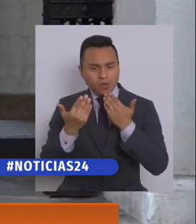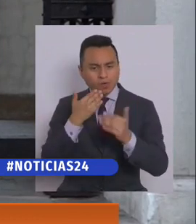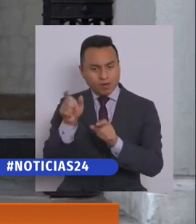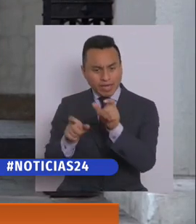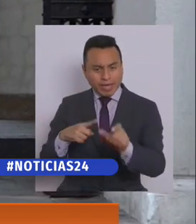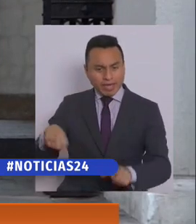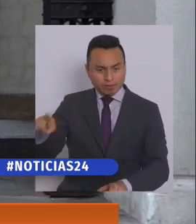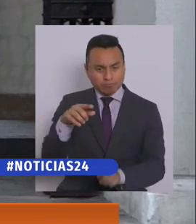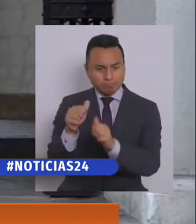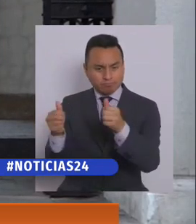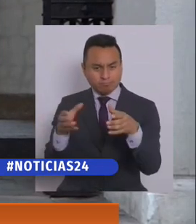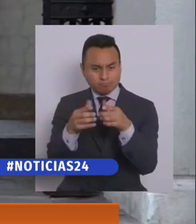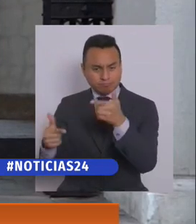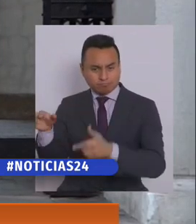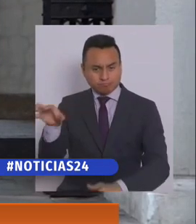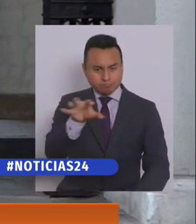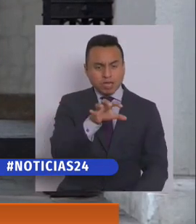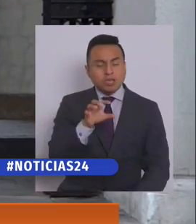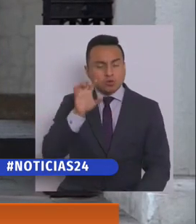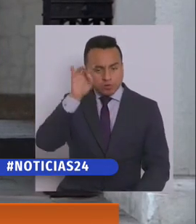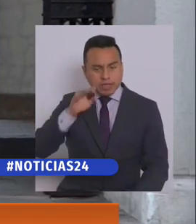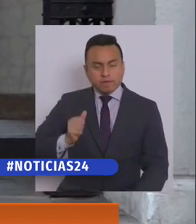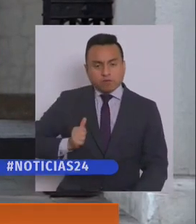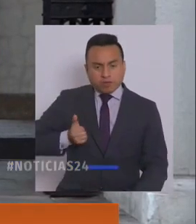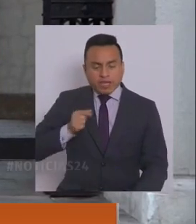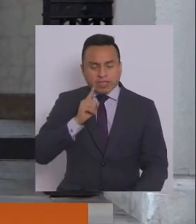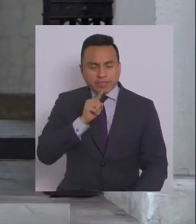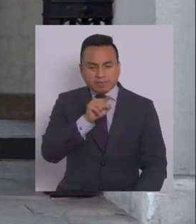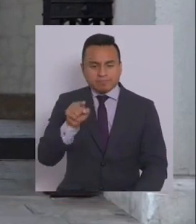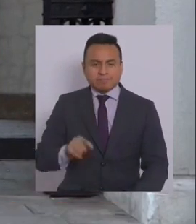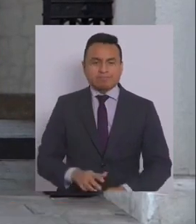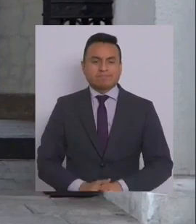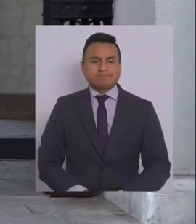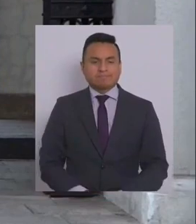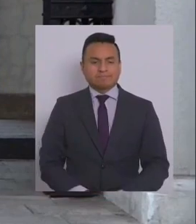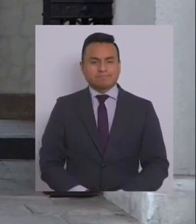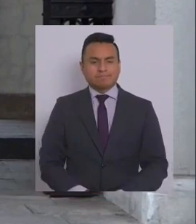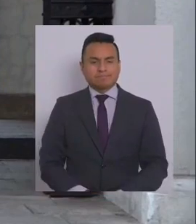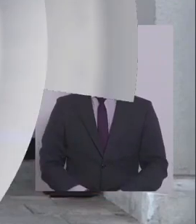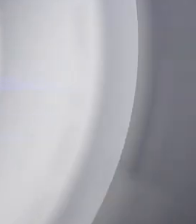las primarias, eventuales primarias municipales y también de gobernadores en Chile Vamos.